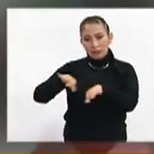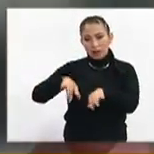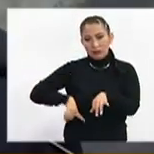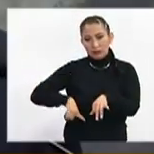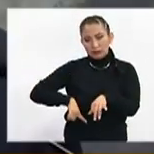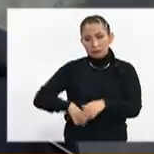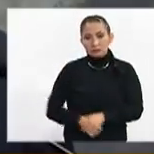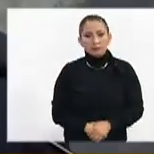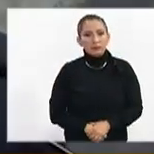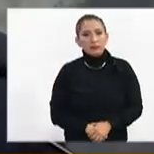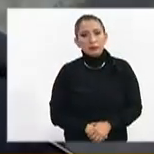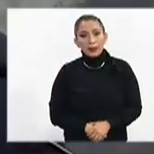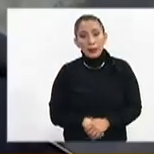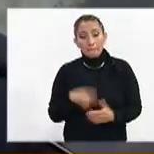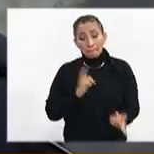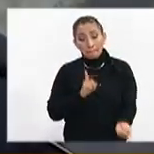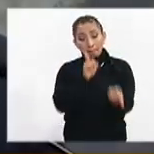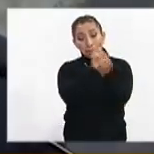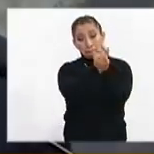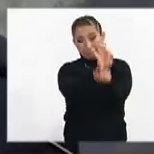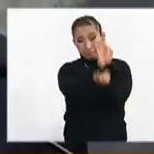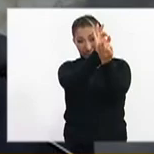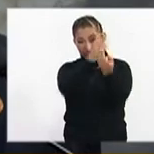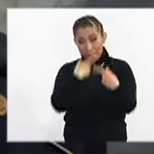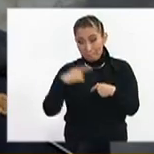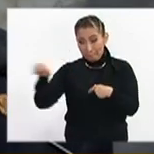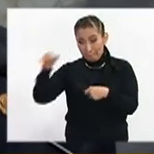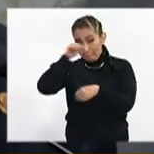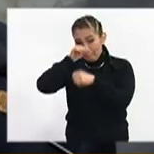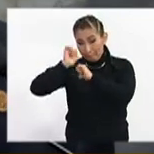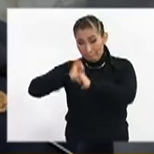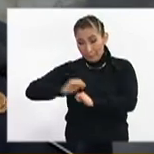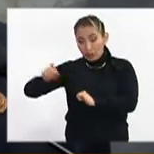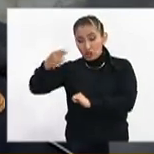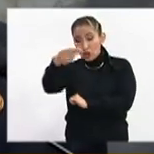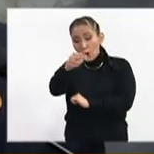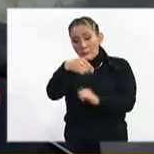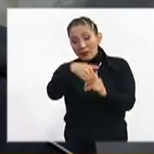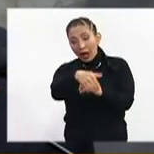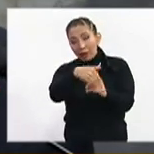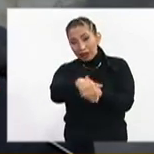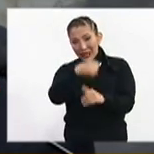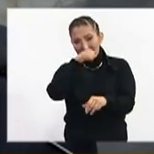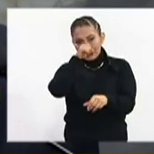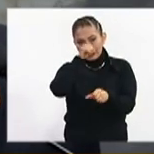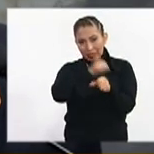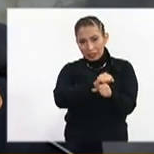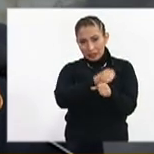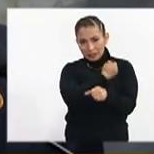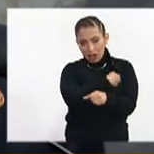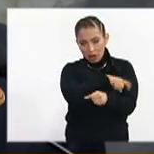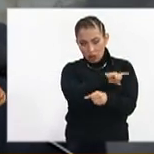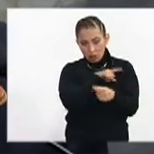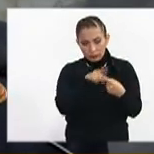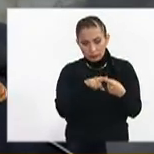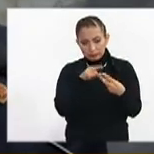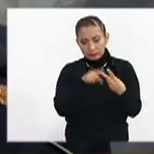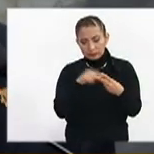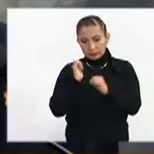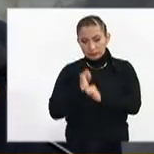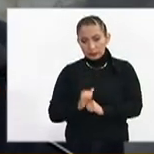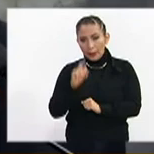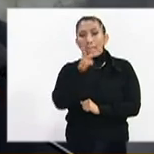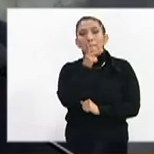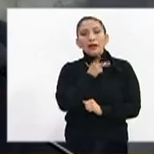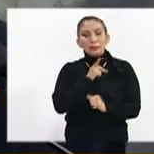funcionarios. Las comparecencias que se van a realizar en noviembre serán la de la Secretaría de Salud, el titular